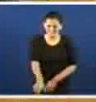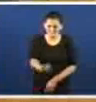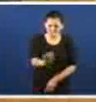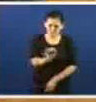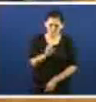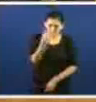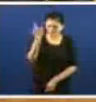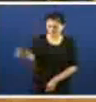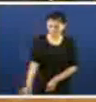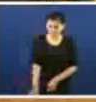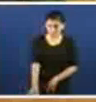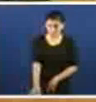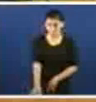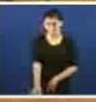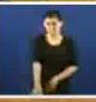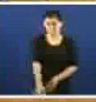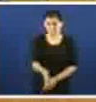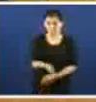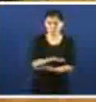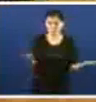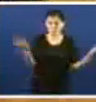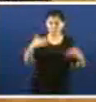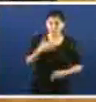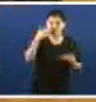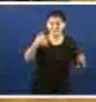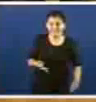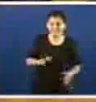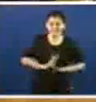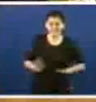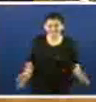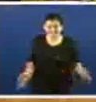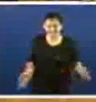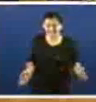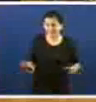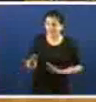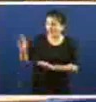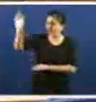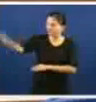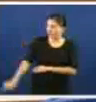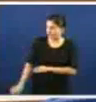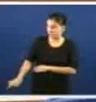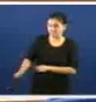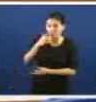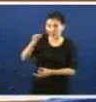unha palabra, bueno, alguna que tal vez sí, pero que non cree o que vostede dixo en Deiquí é